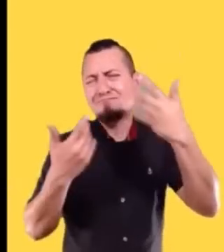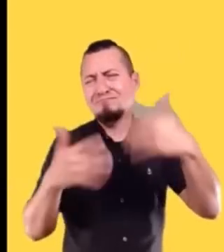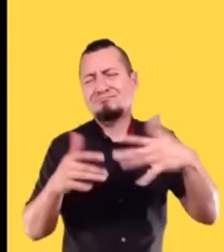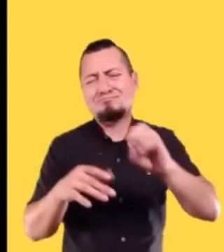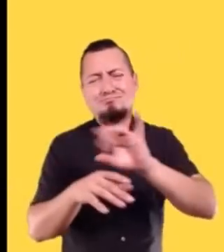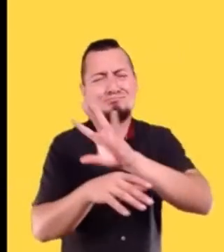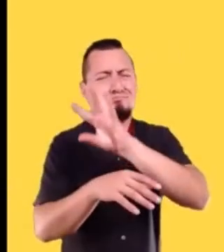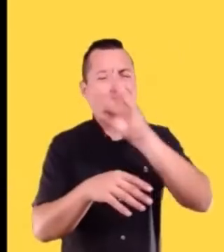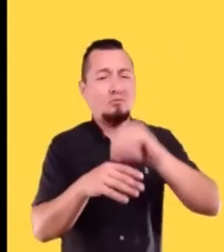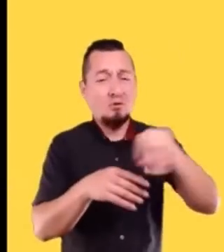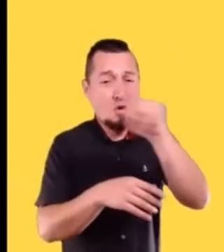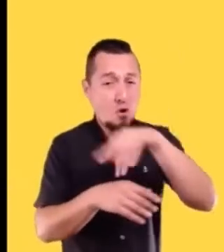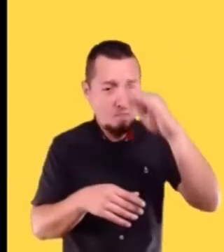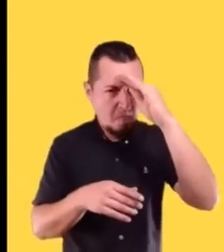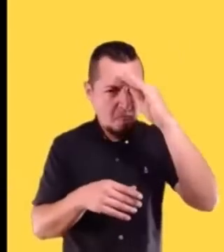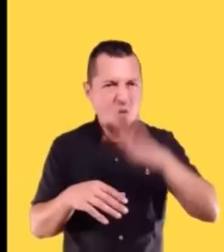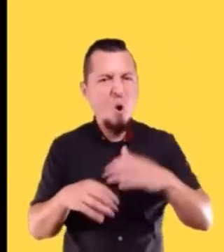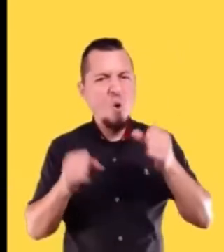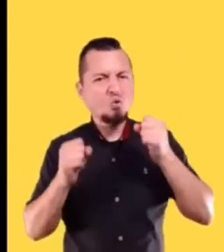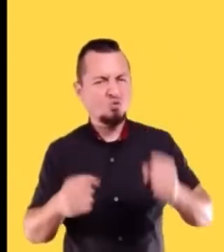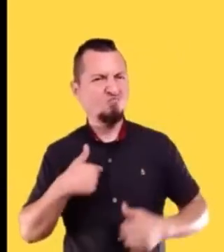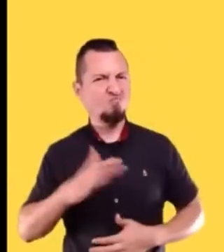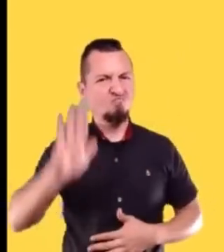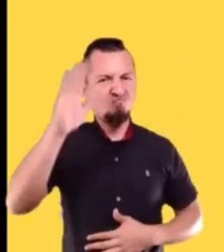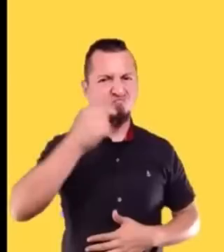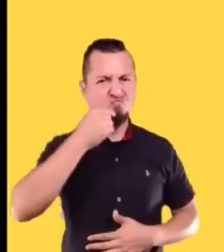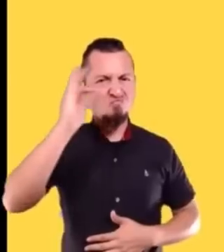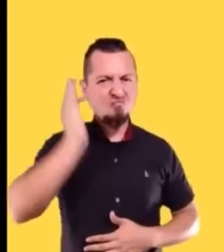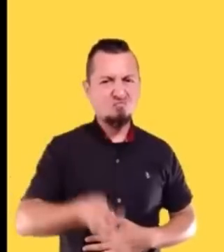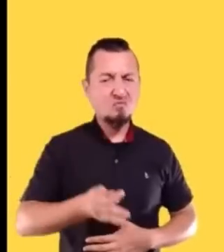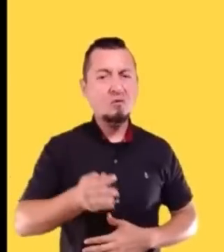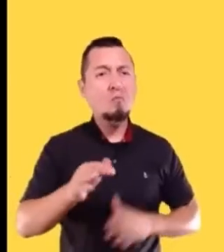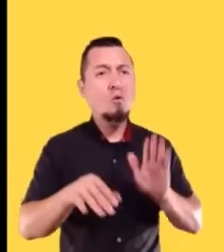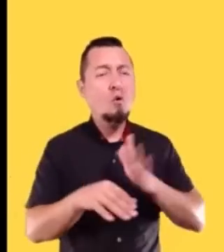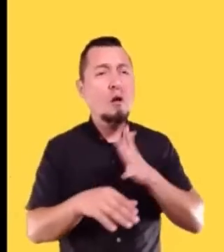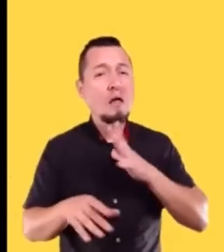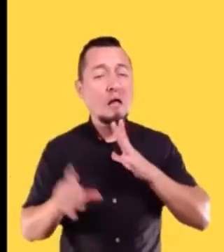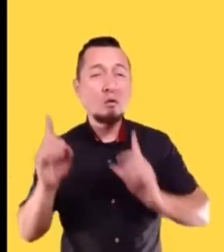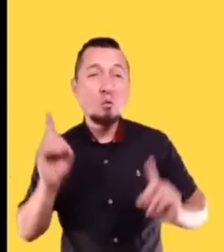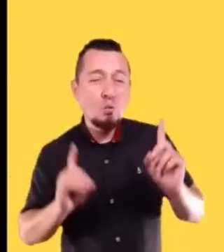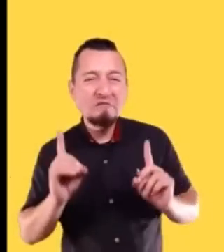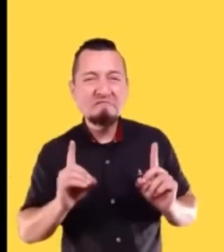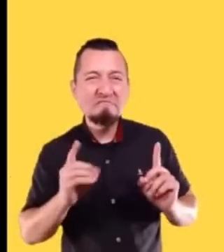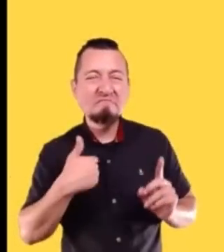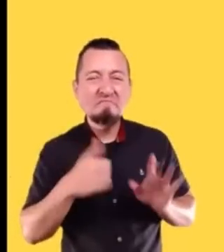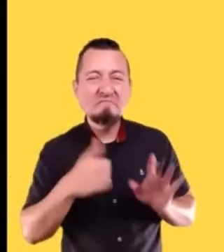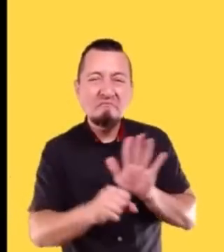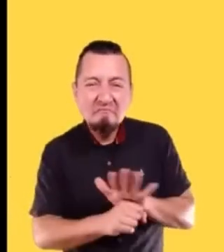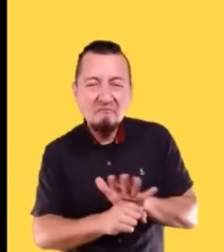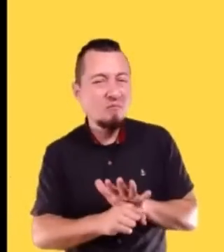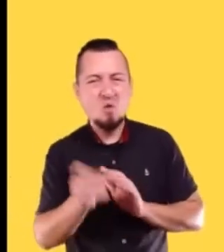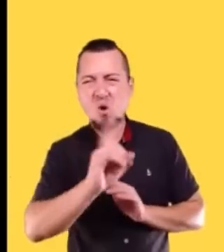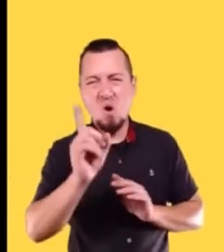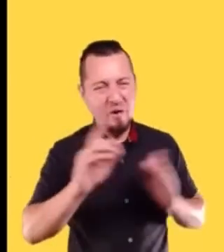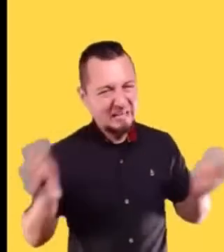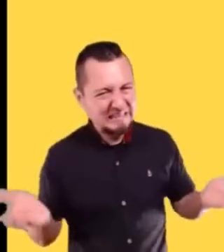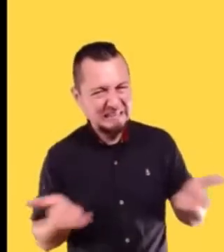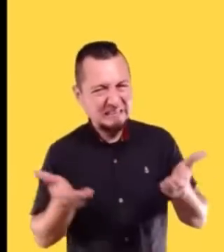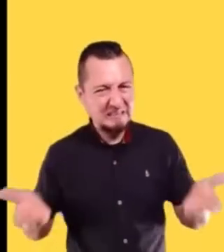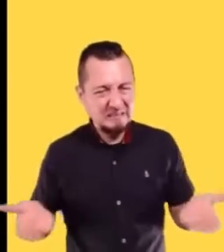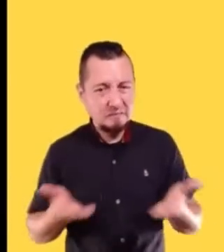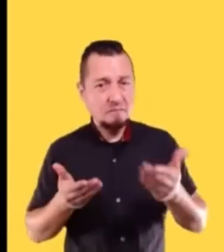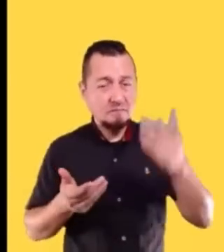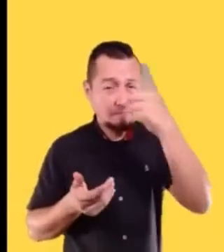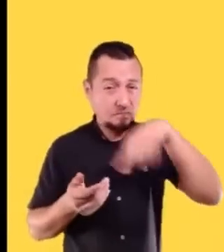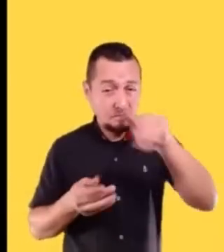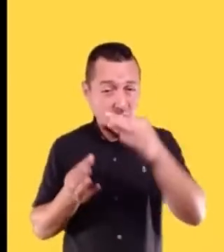mayor seguridad en lo que hacen. Los invitamos a investigar, a tener un pensamiento crítico importantísimo, e incluyen